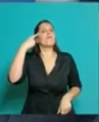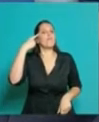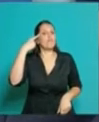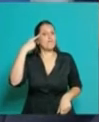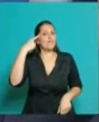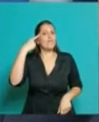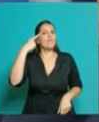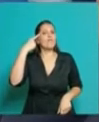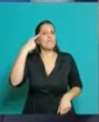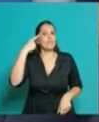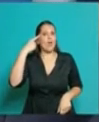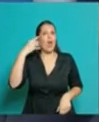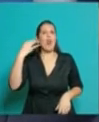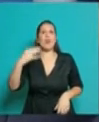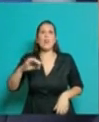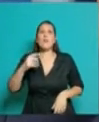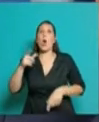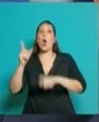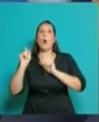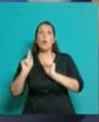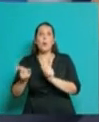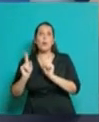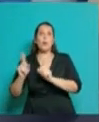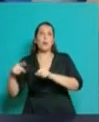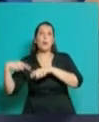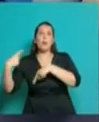Estamos convencidos de que